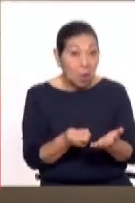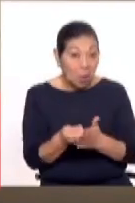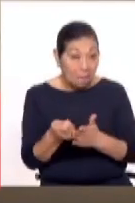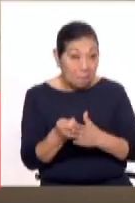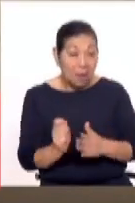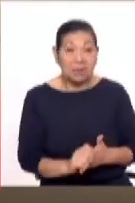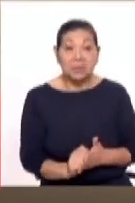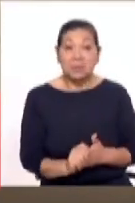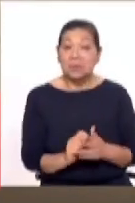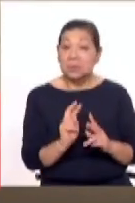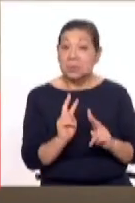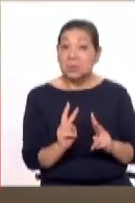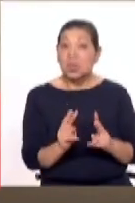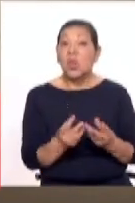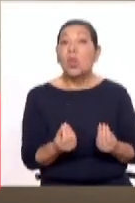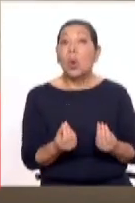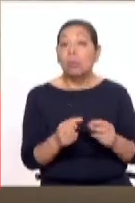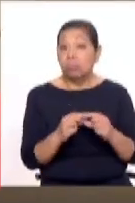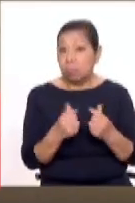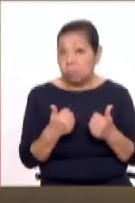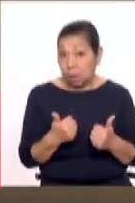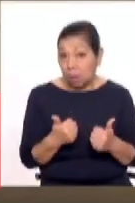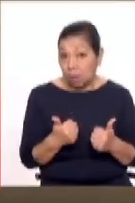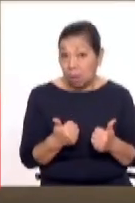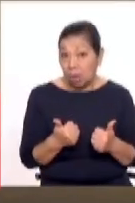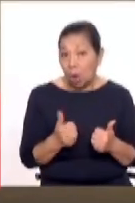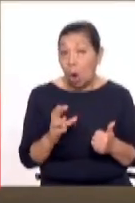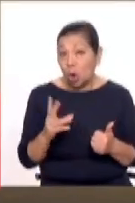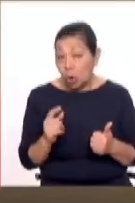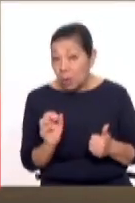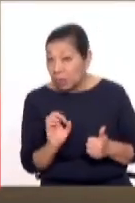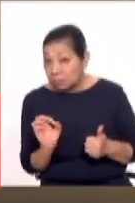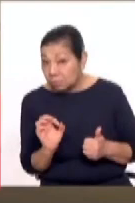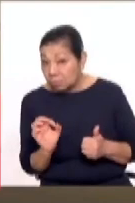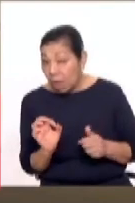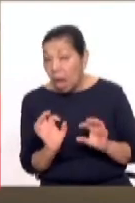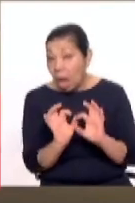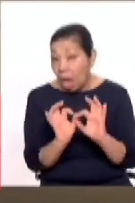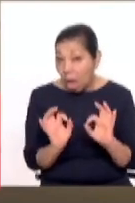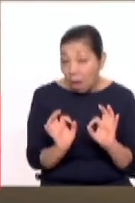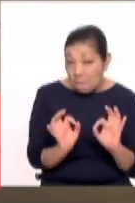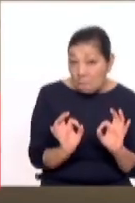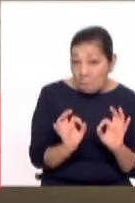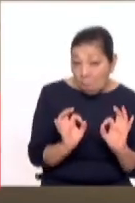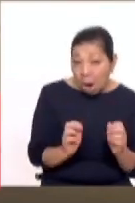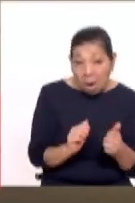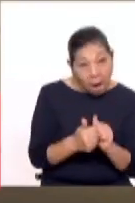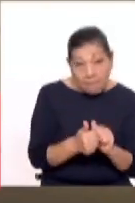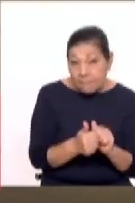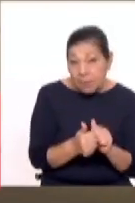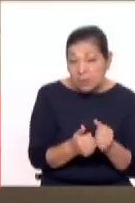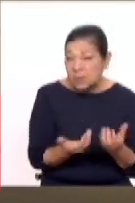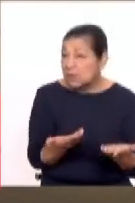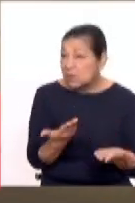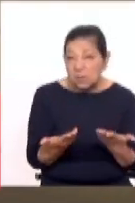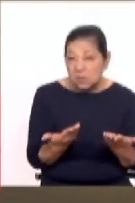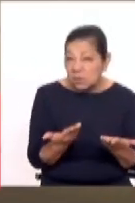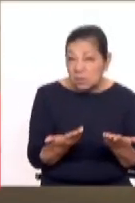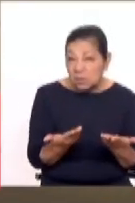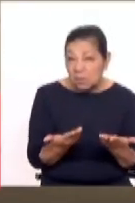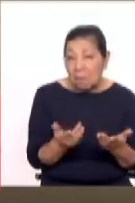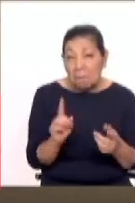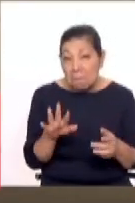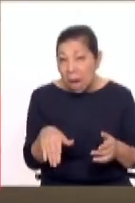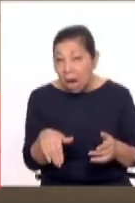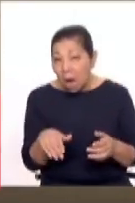comprar y van a ver el estado del equipo. Si ha sido reportado como robado, si tiene un email modificado,